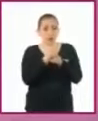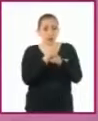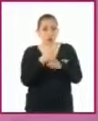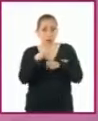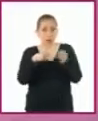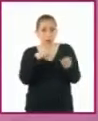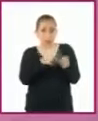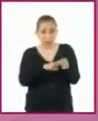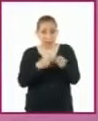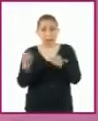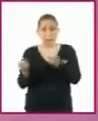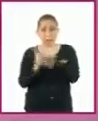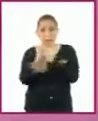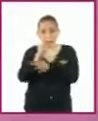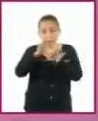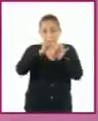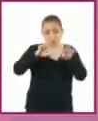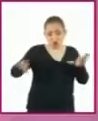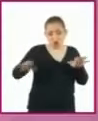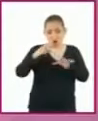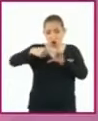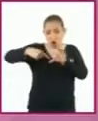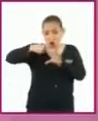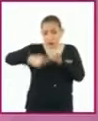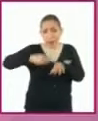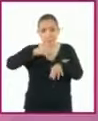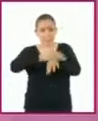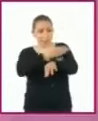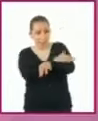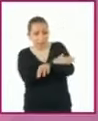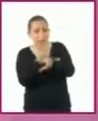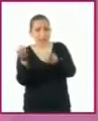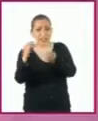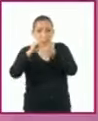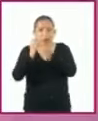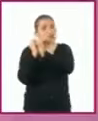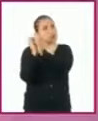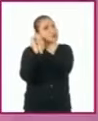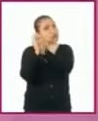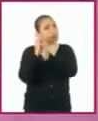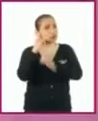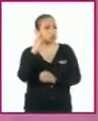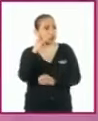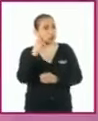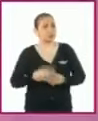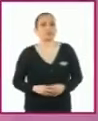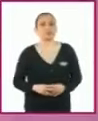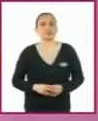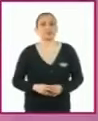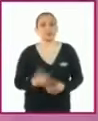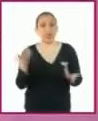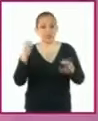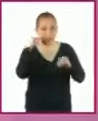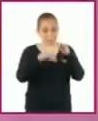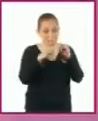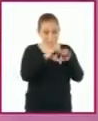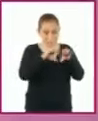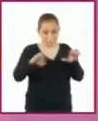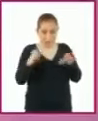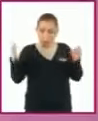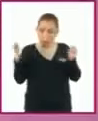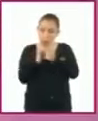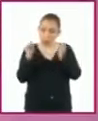animales, piedras, cañas, conchas, troncos y semillas para producir sonidos. Construyó instrumentos que al golpearlos